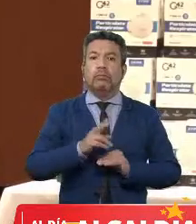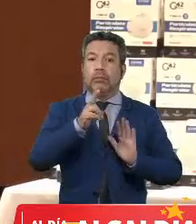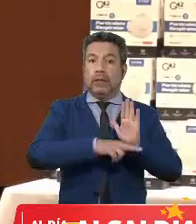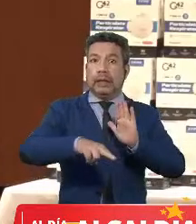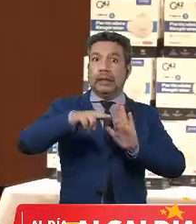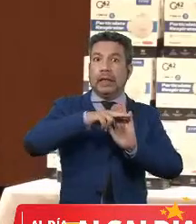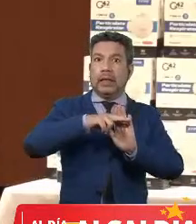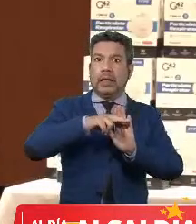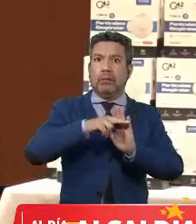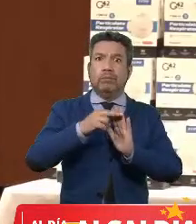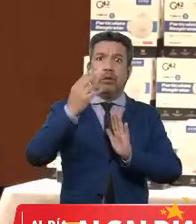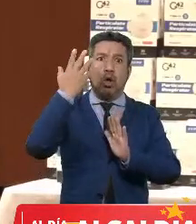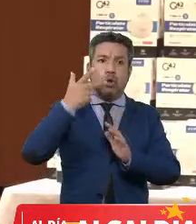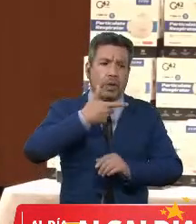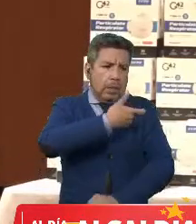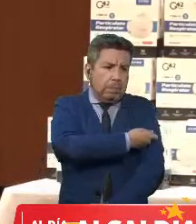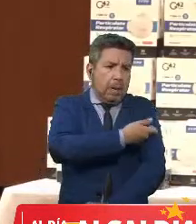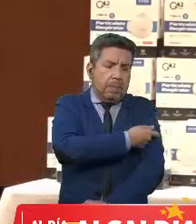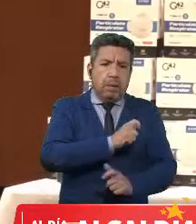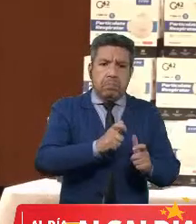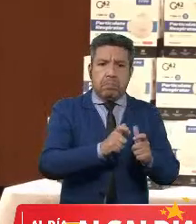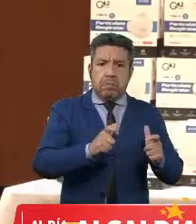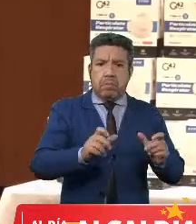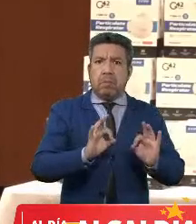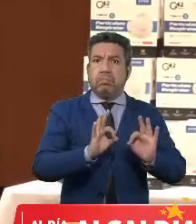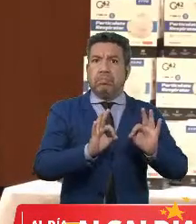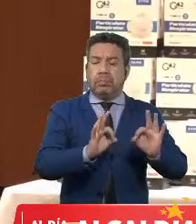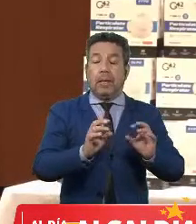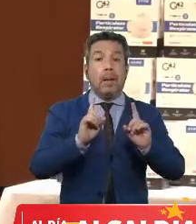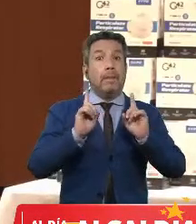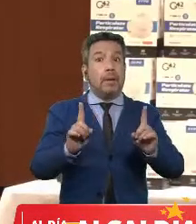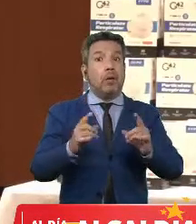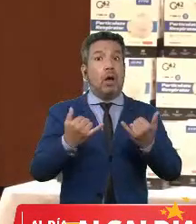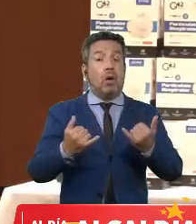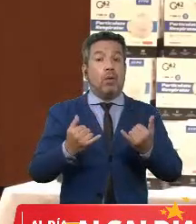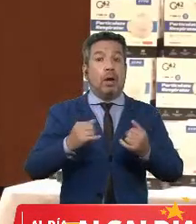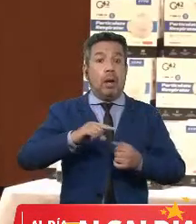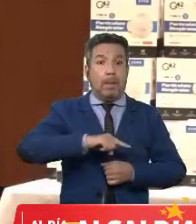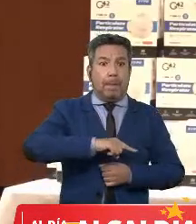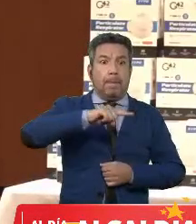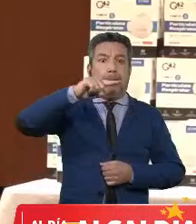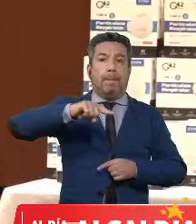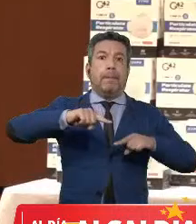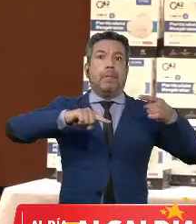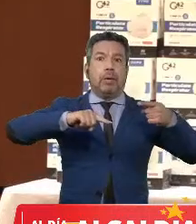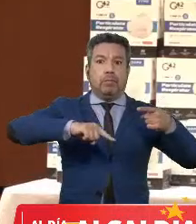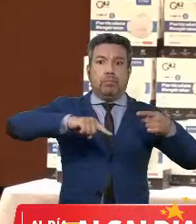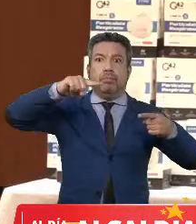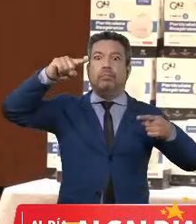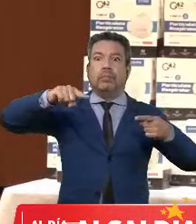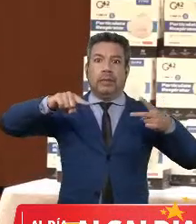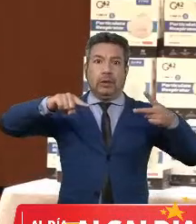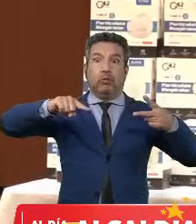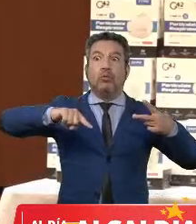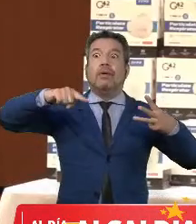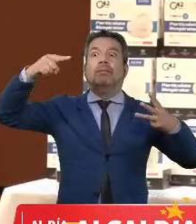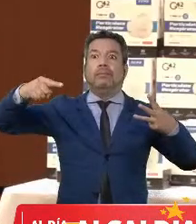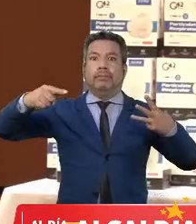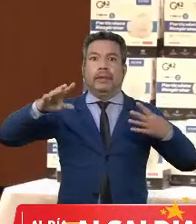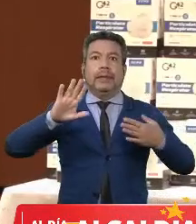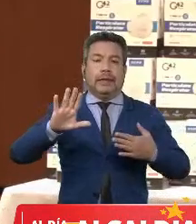vacunación diaria muy buenos y, sin embargo, está enfrentando un tercer pico de la pandemia. En Brasil, ni qué